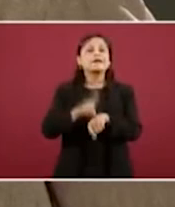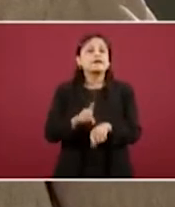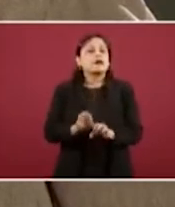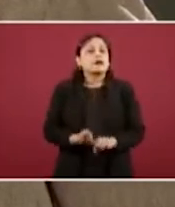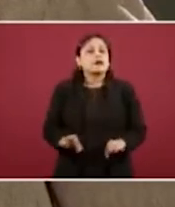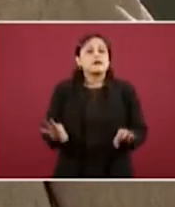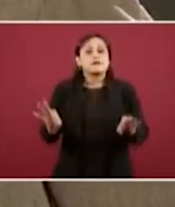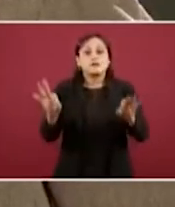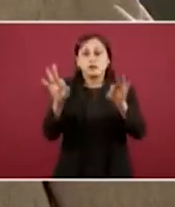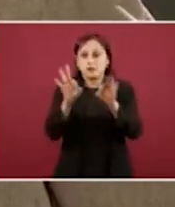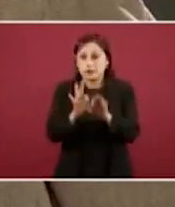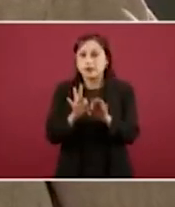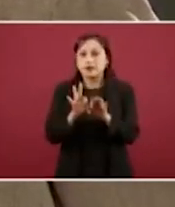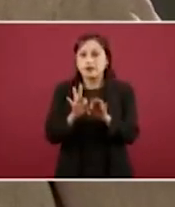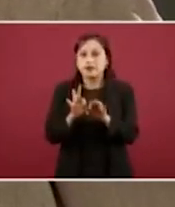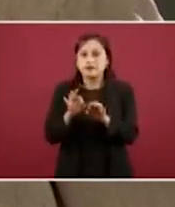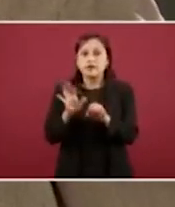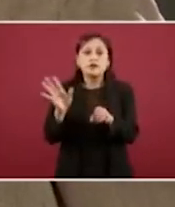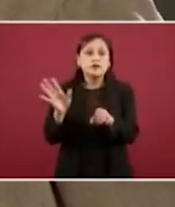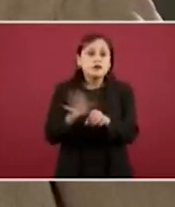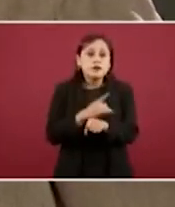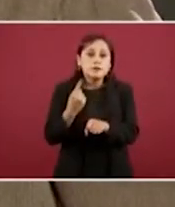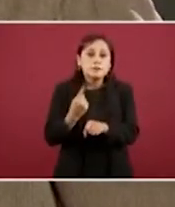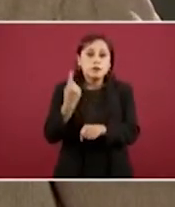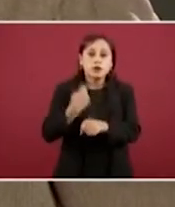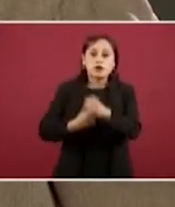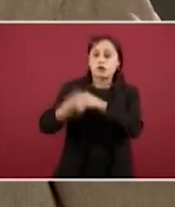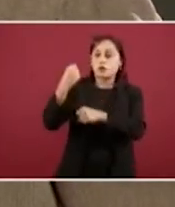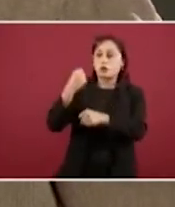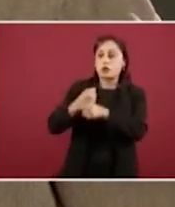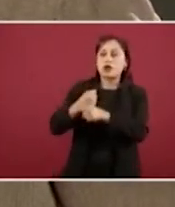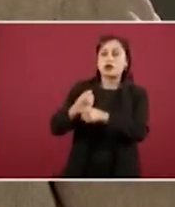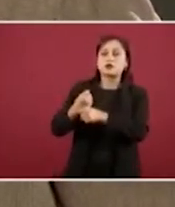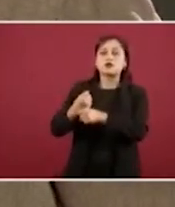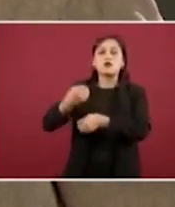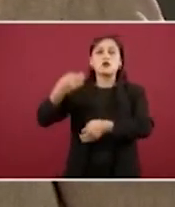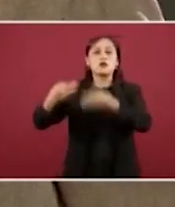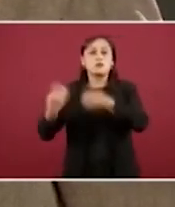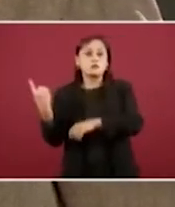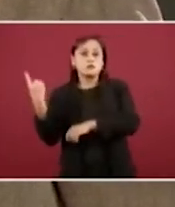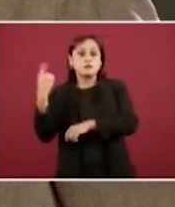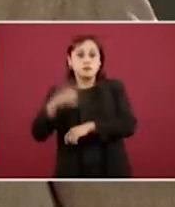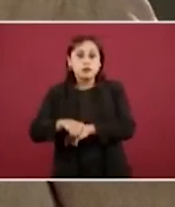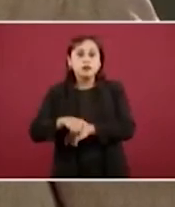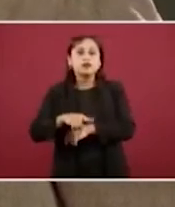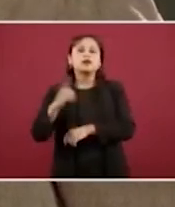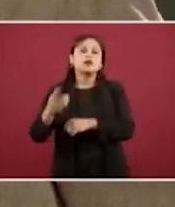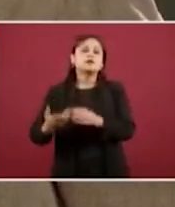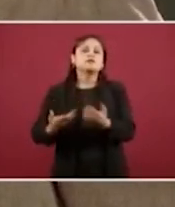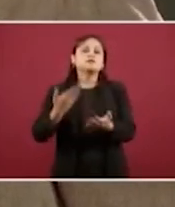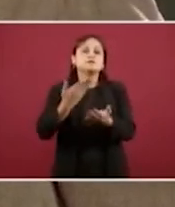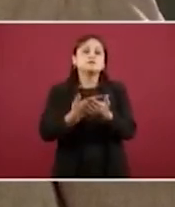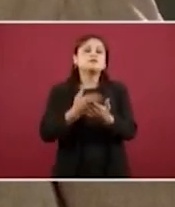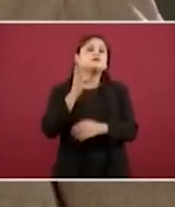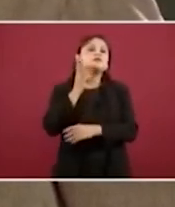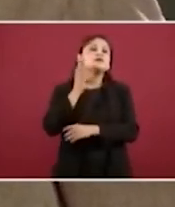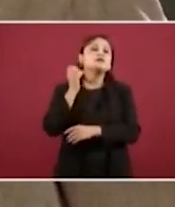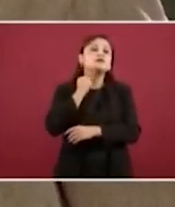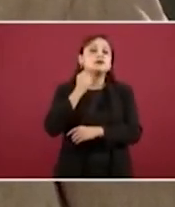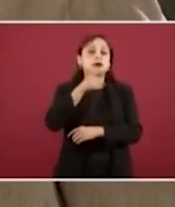a estar a un año de la sentencia de la suprema corte se presentará al senado de la república para su